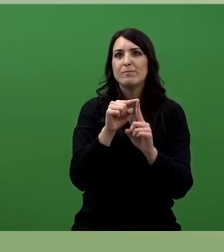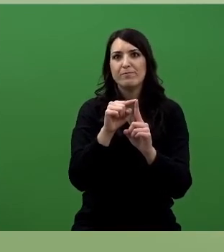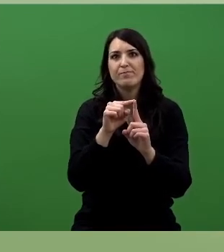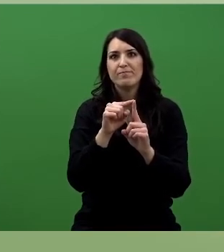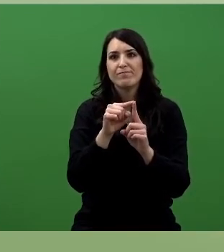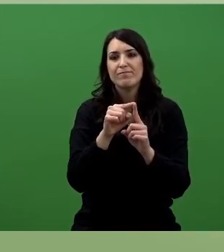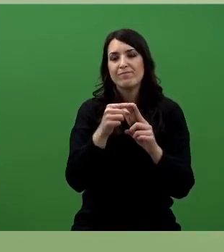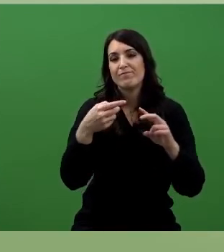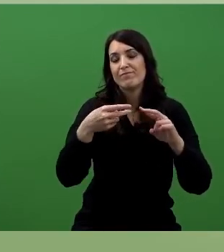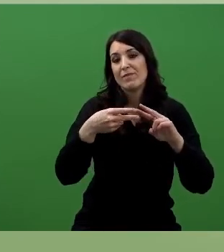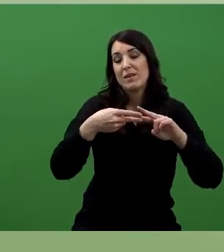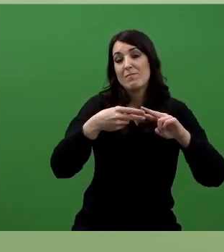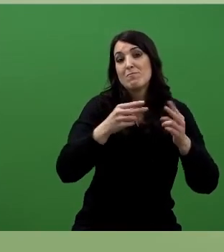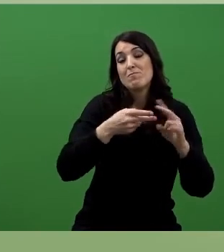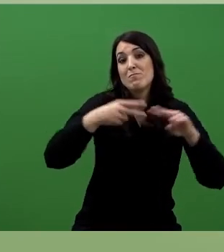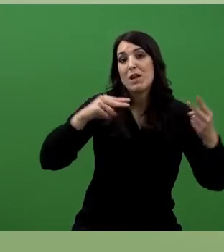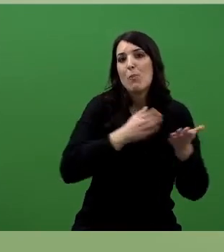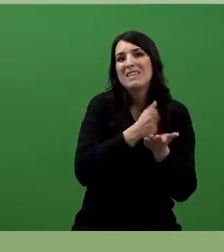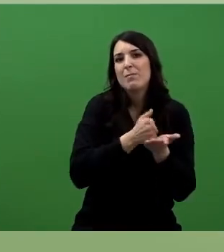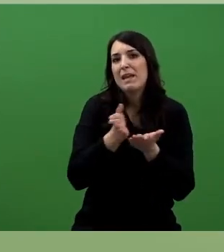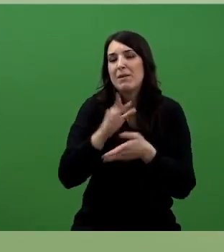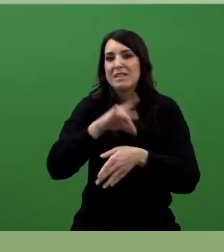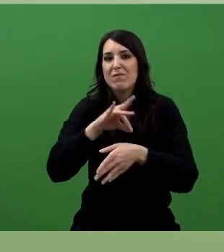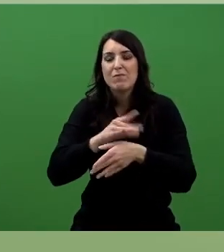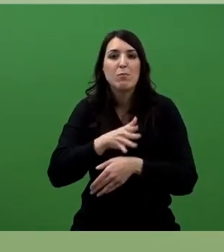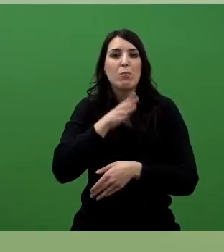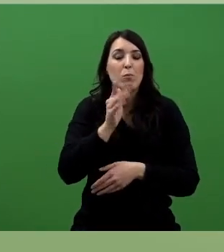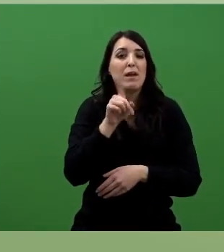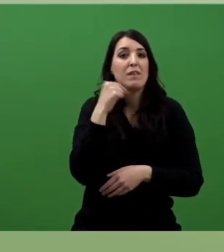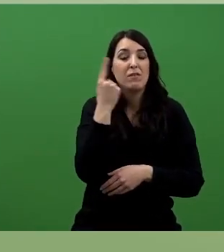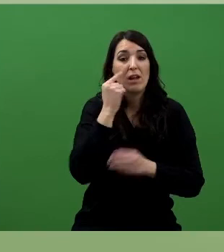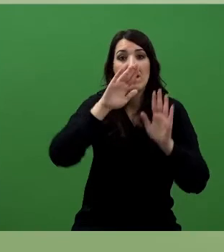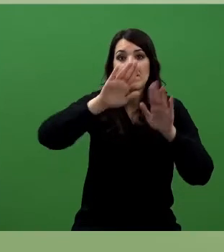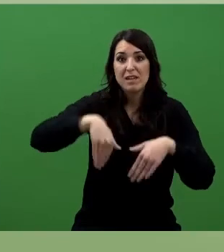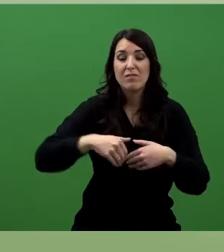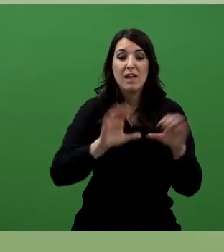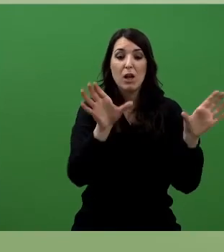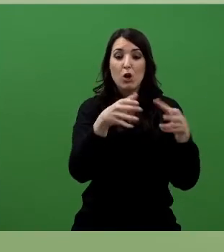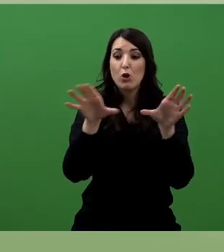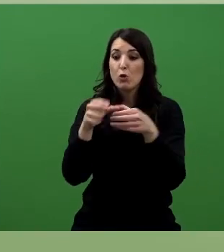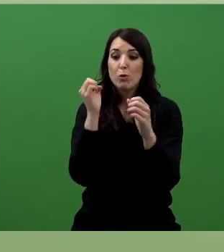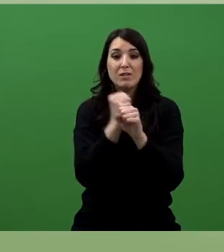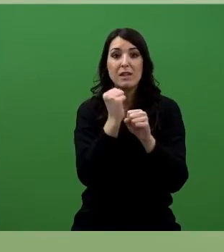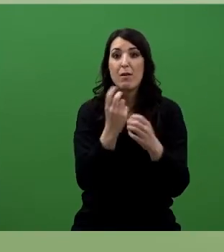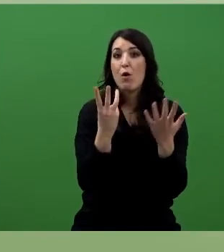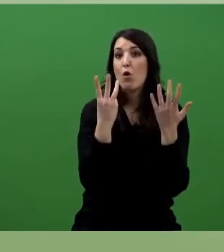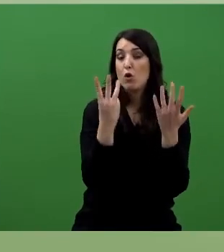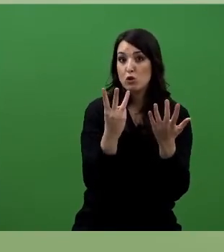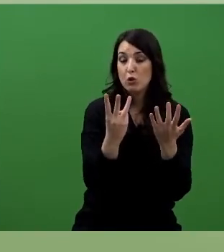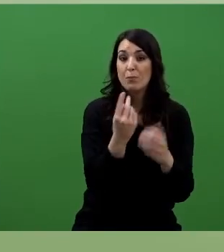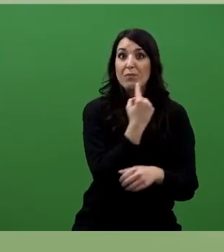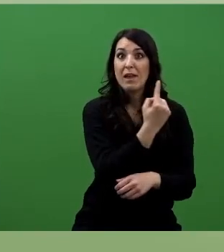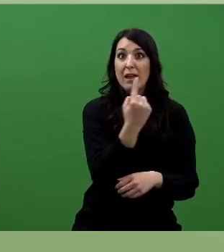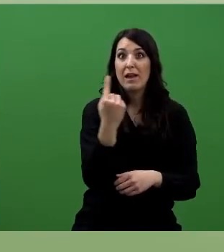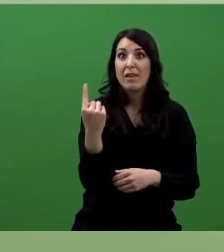variantes que causan las enfermedades, ¿no? Y al final lo que hacemos es distribuirnos en grupos de trabajo pequeñitos, que cada uno de ellos, voy